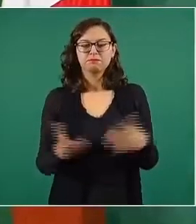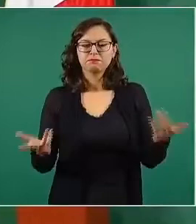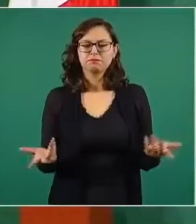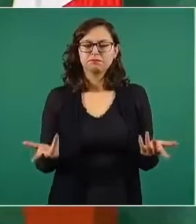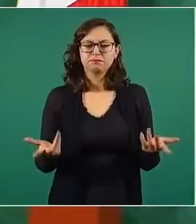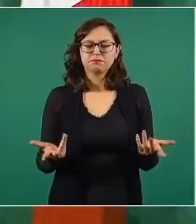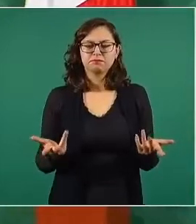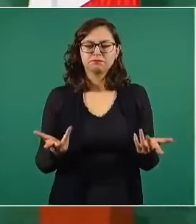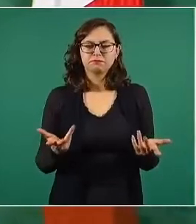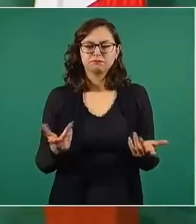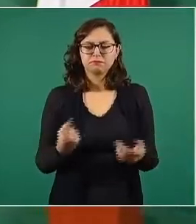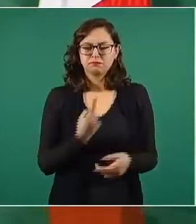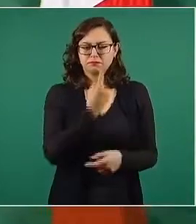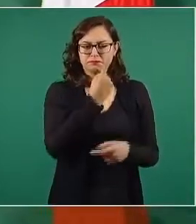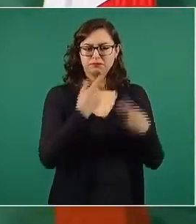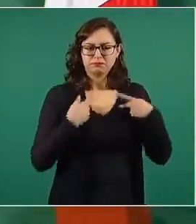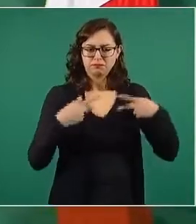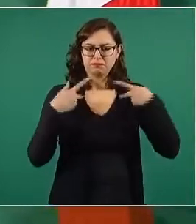llegaron acá?